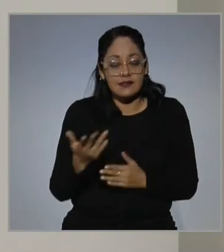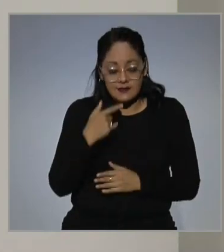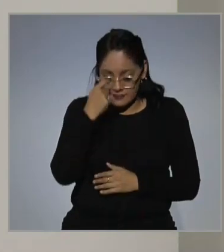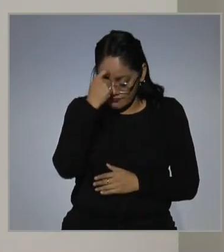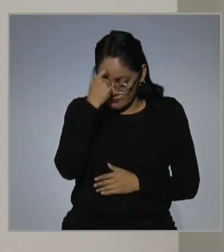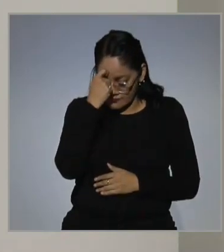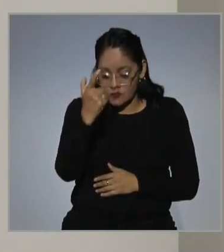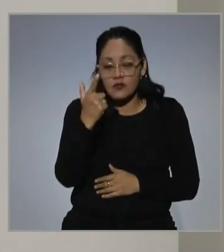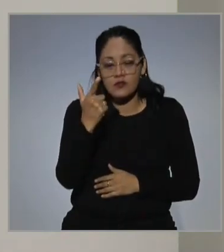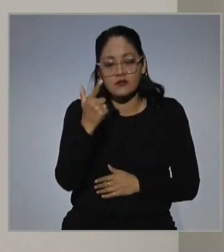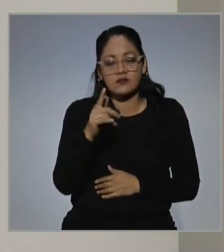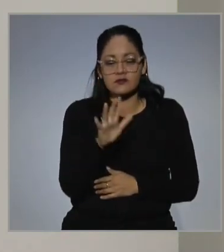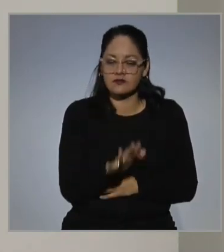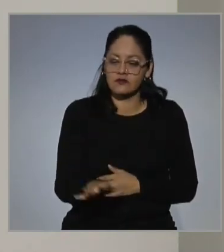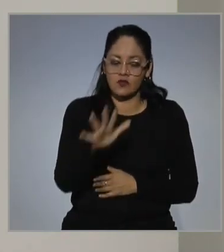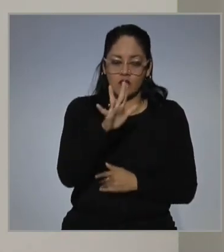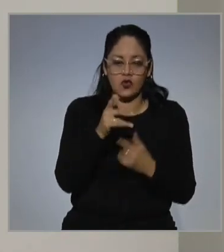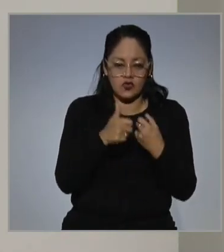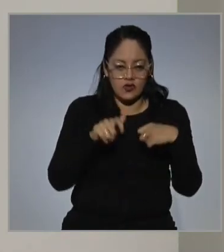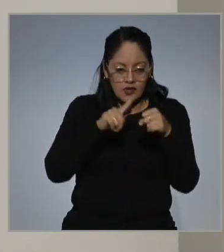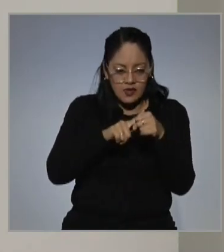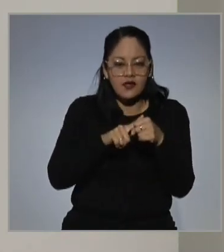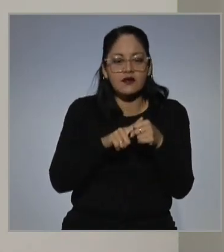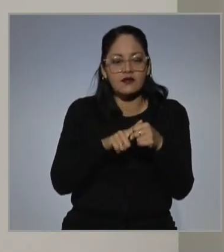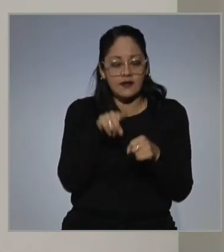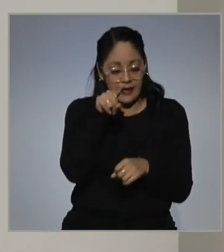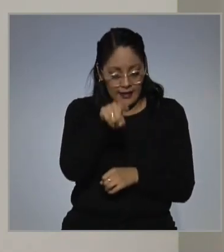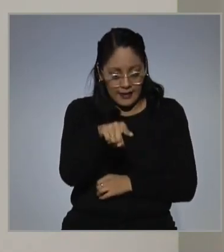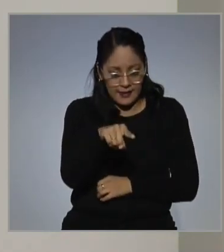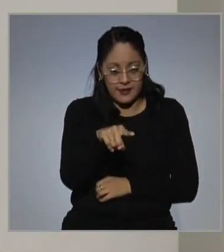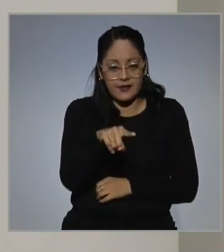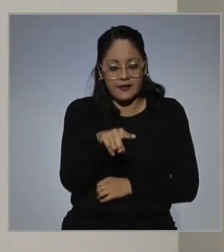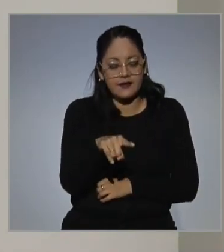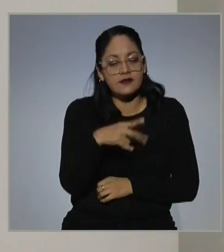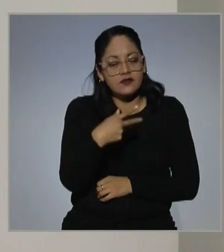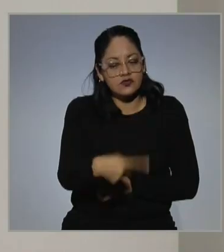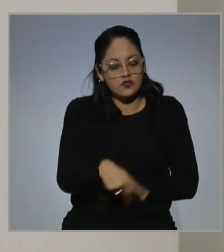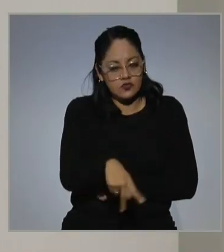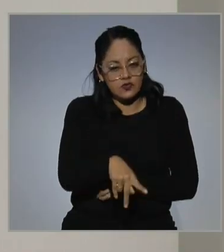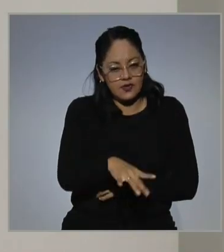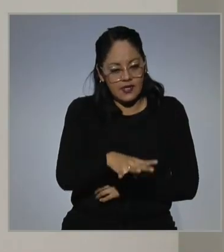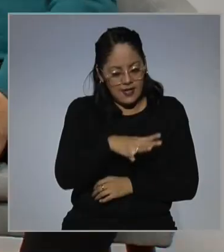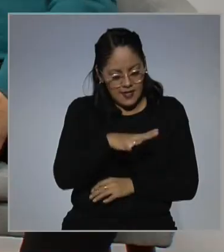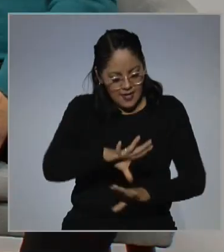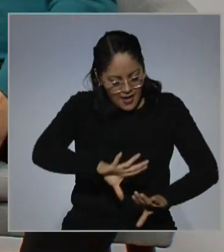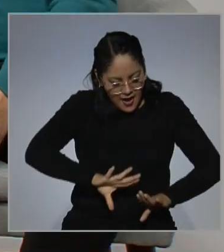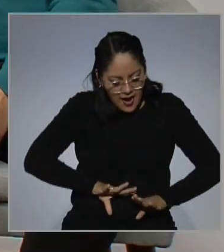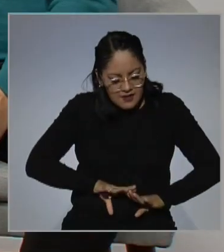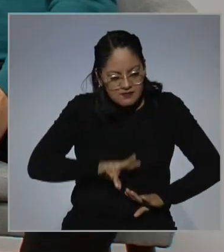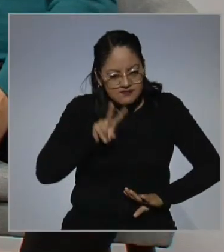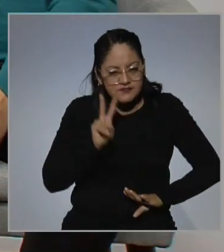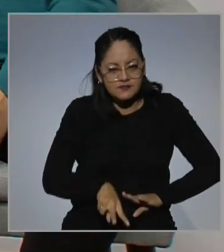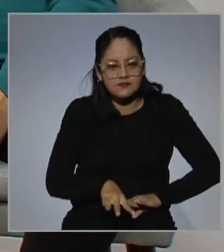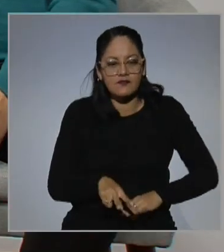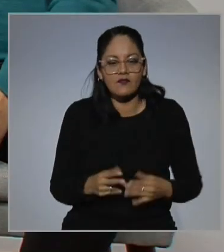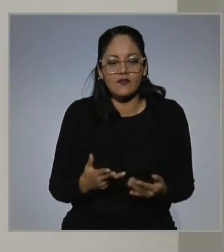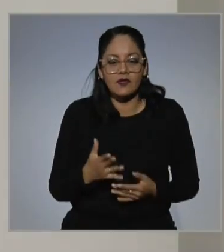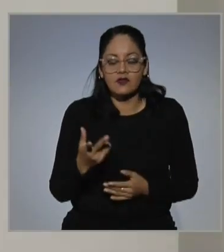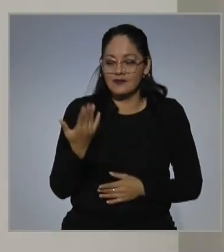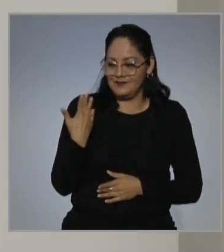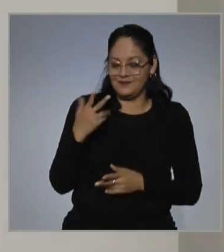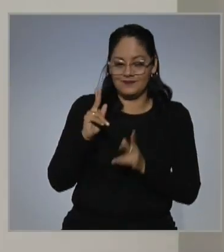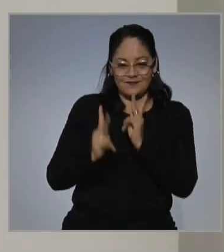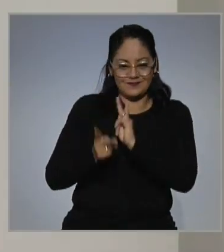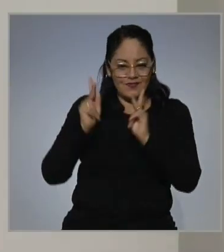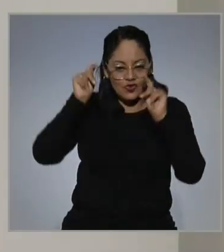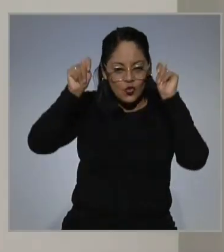creación popular, social, y ahí adquiere su carácter verdadero. Hablamos mucho del turismo